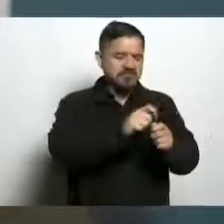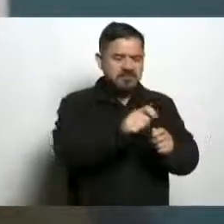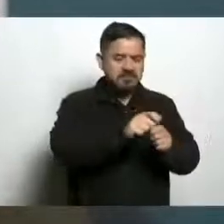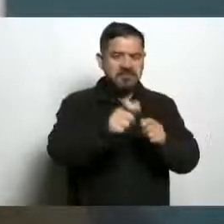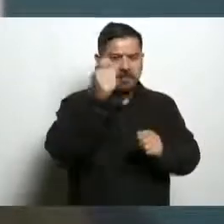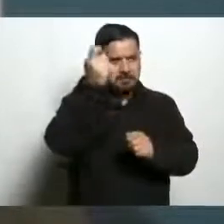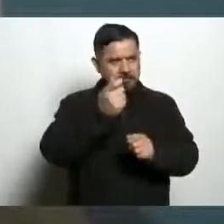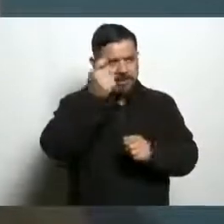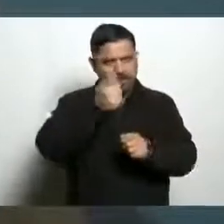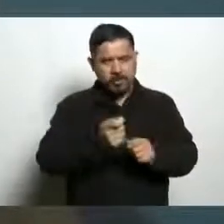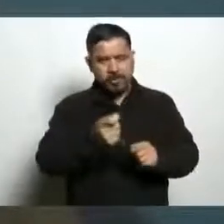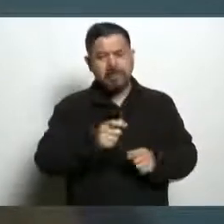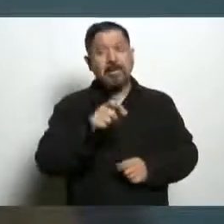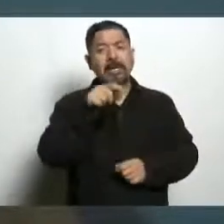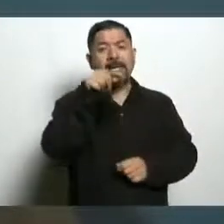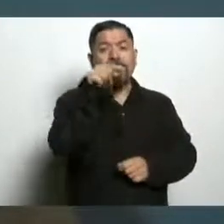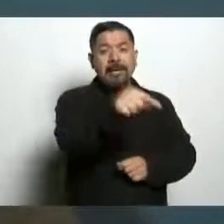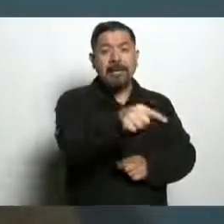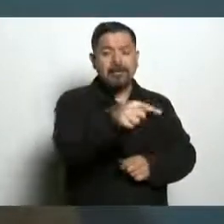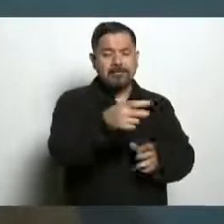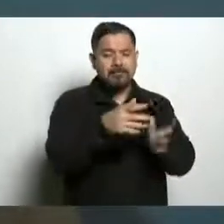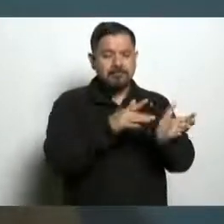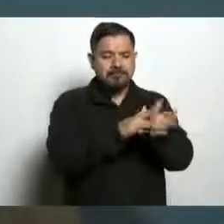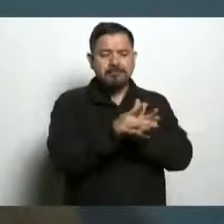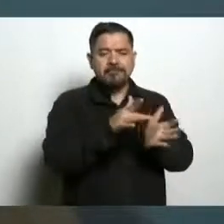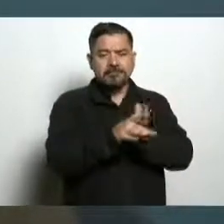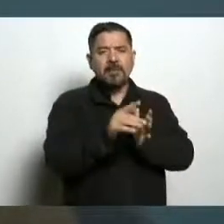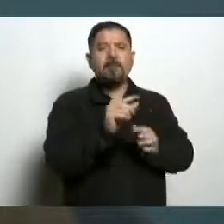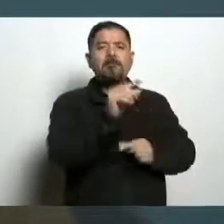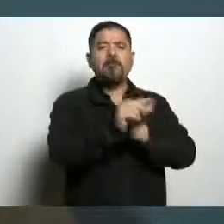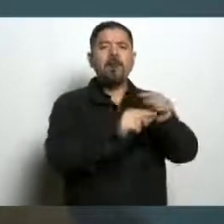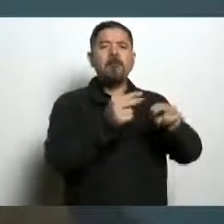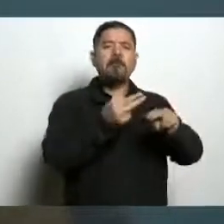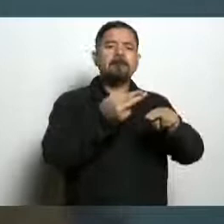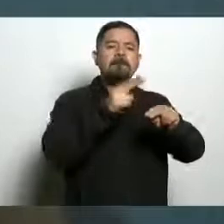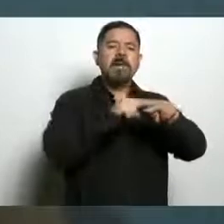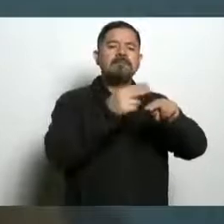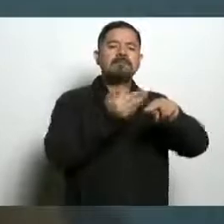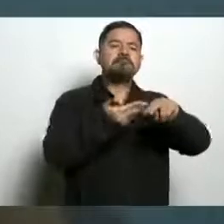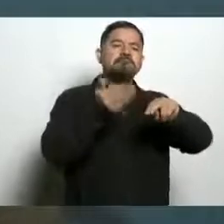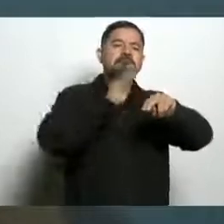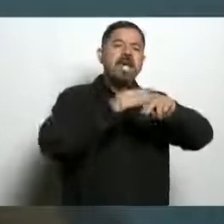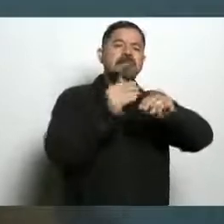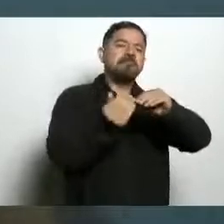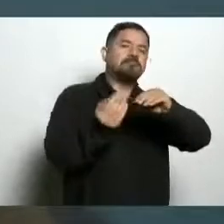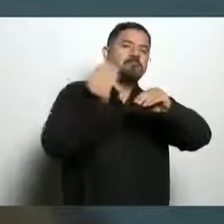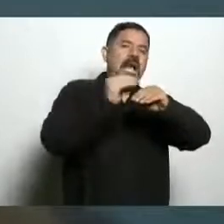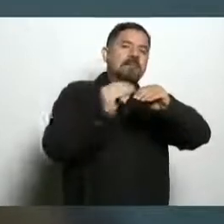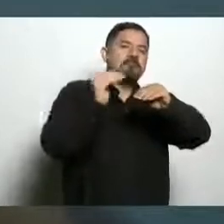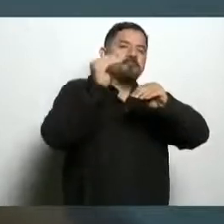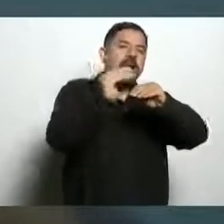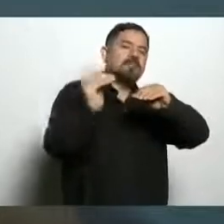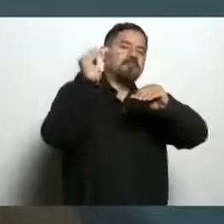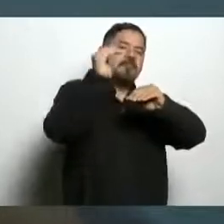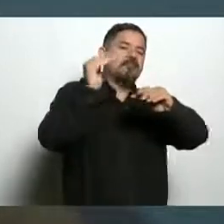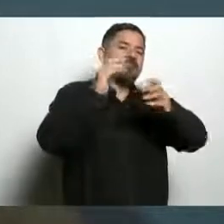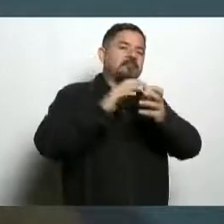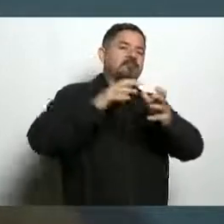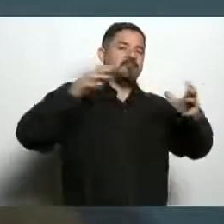esta pensión va a ir creciendo. Cada vez va a ser mayor el monto.